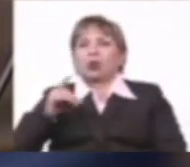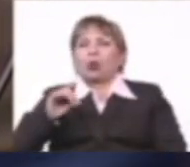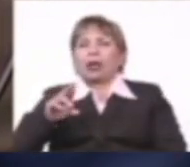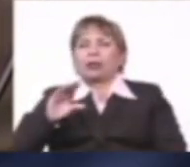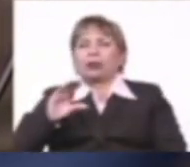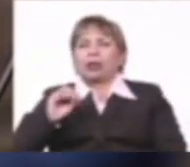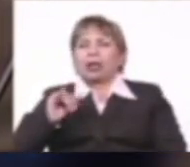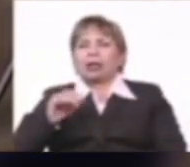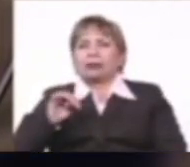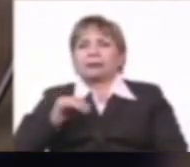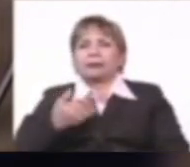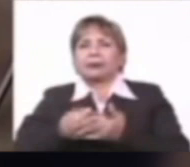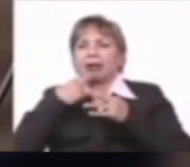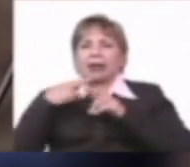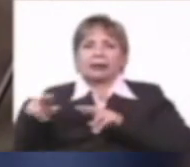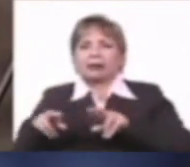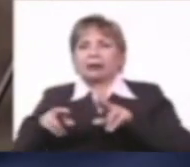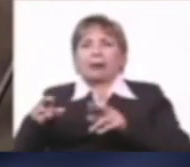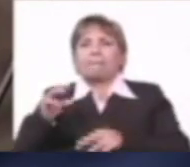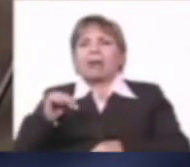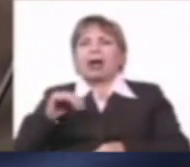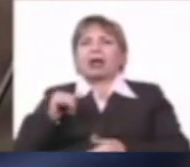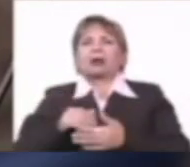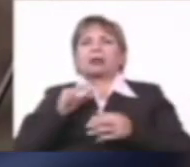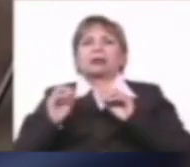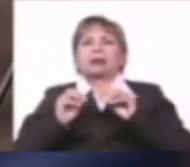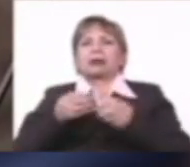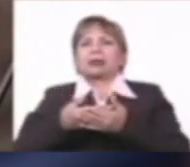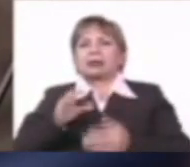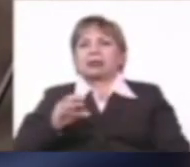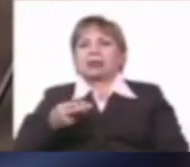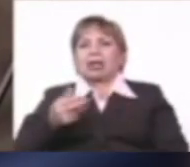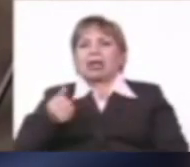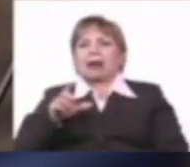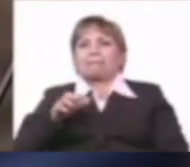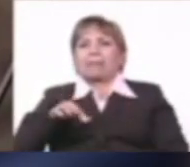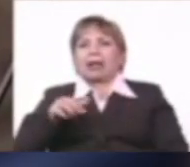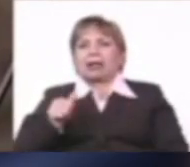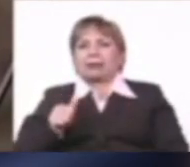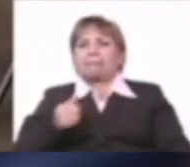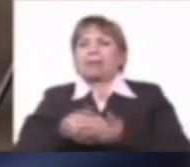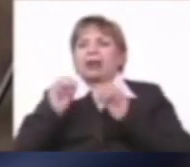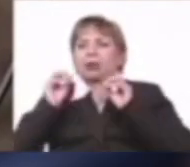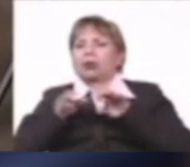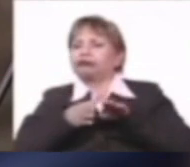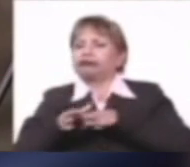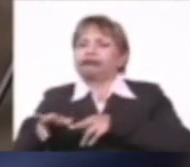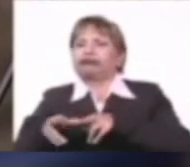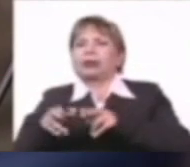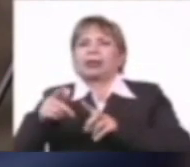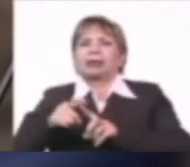Huarucani, hasta llegar al río Llallimayo y Azufrini y Chayapalca, para finalmente desembocar en el lago